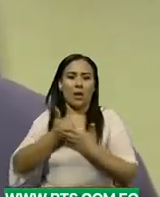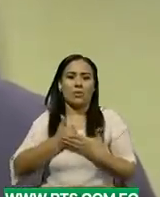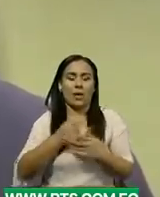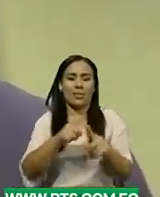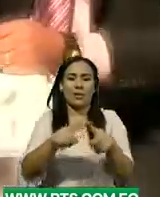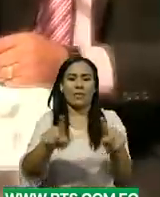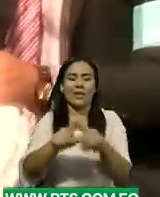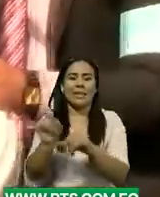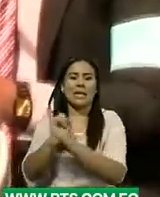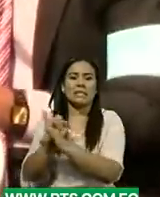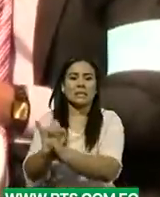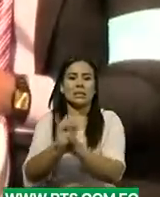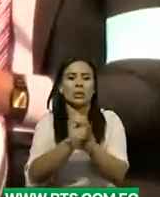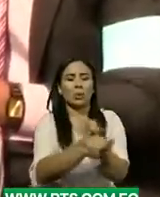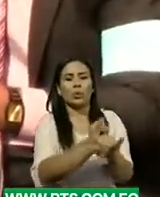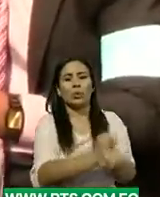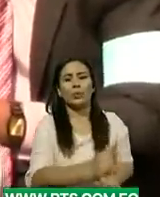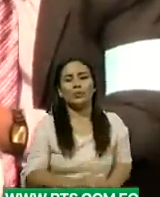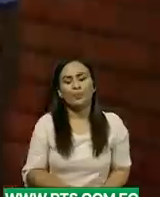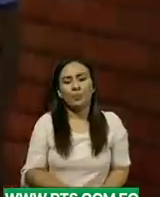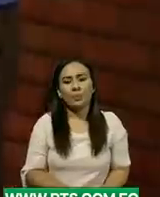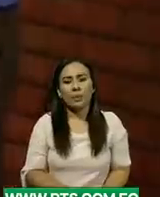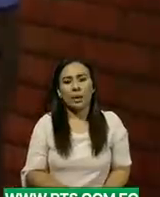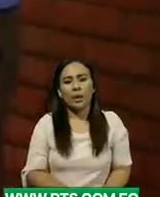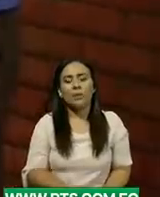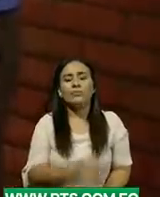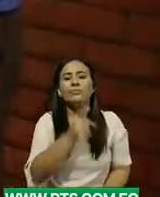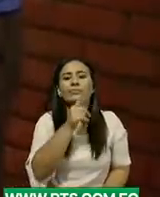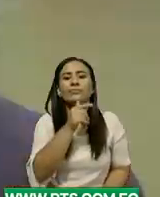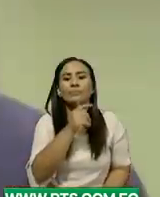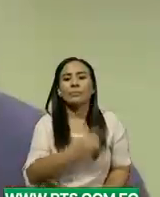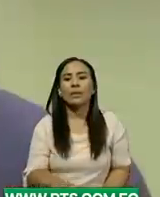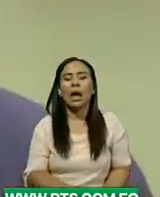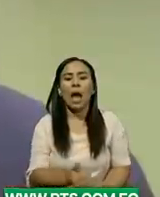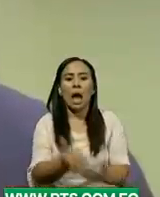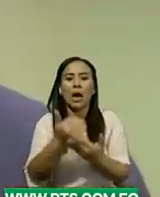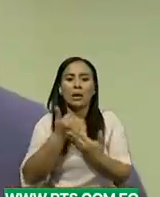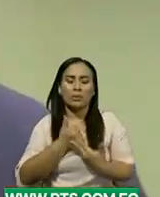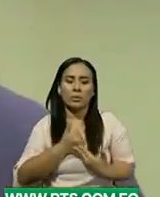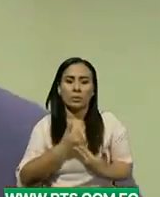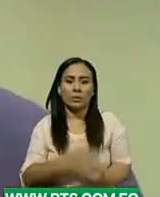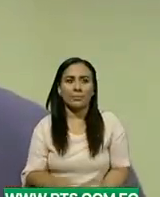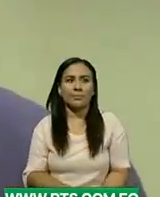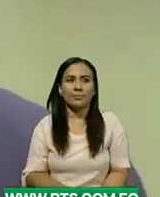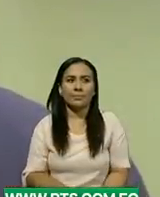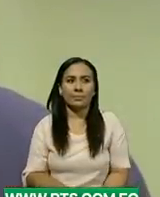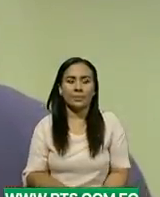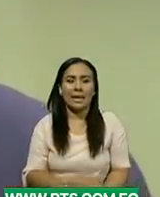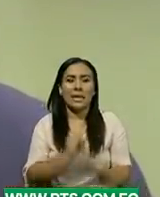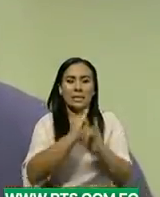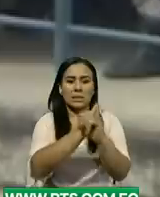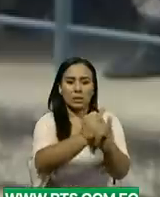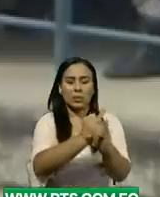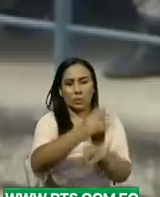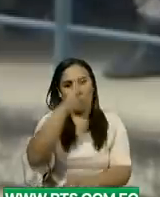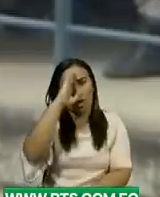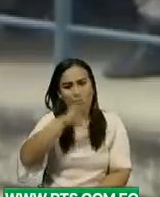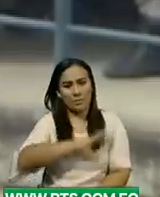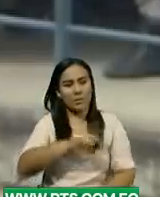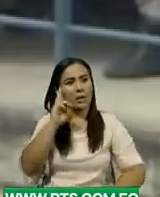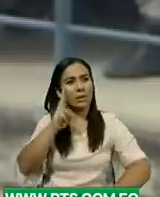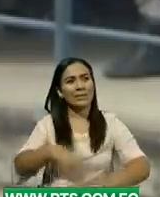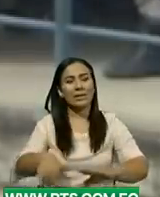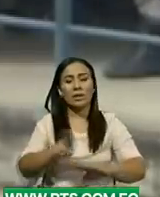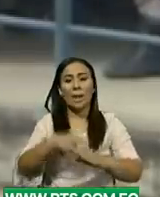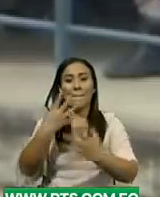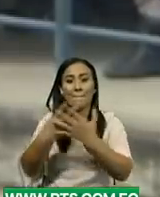distintas instituciones, entre ellos la ayuda de la institución de la Policía Nacional. La población